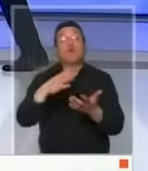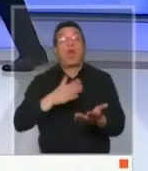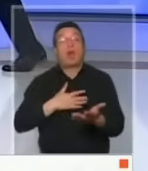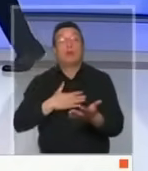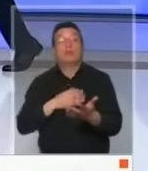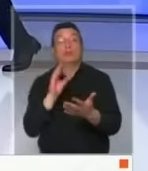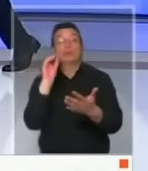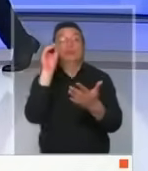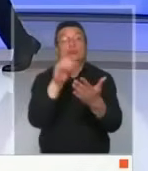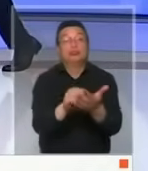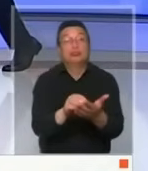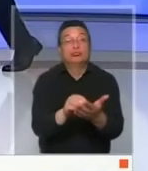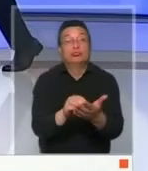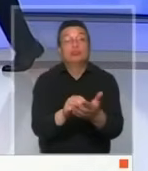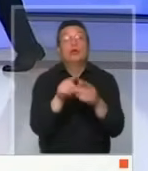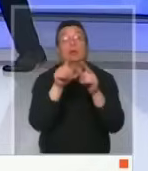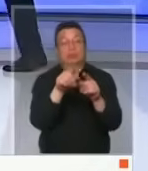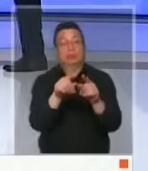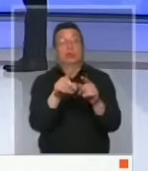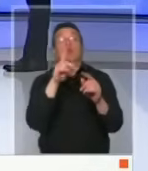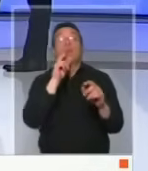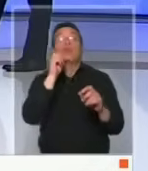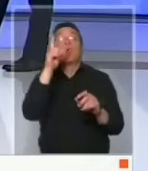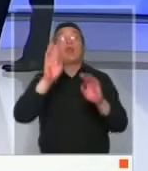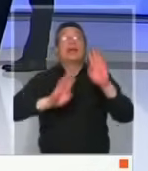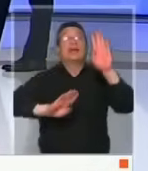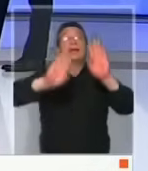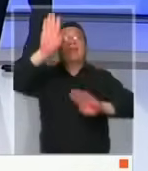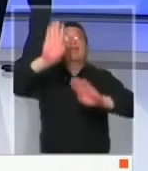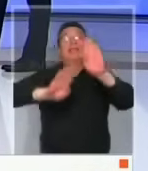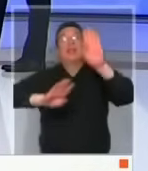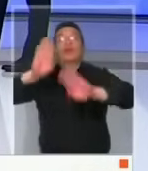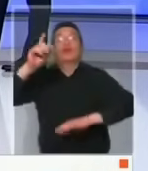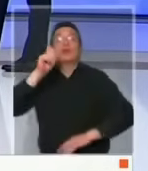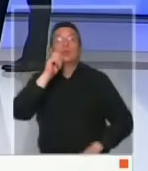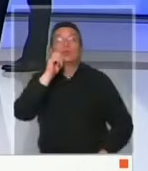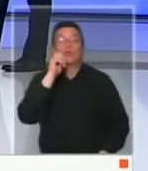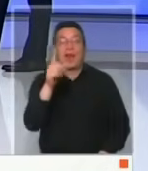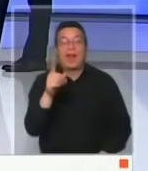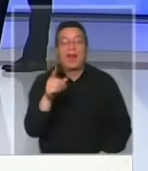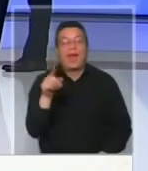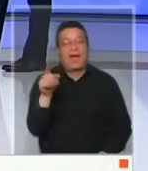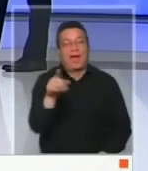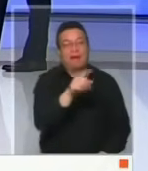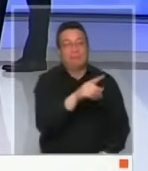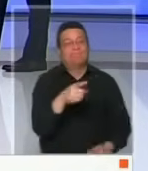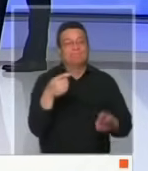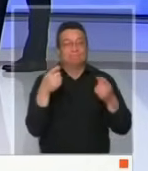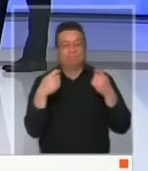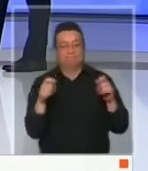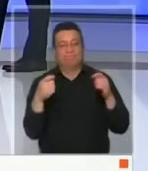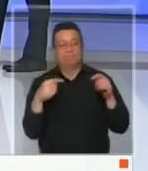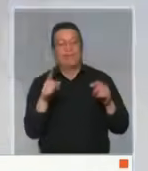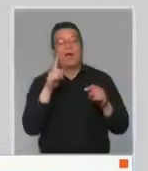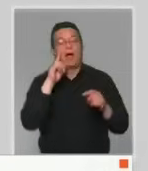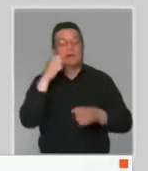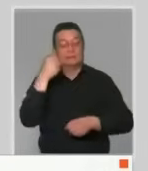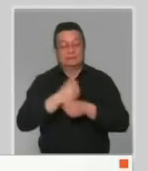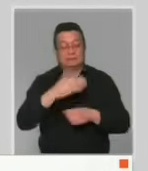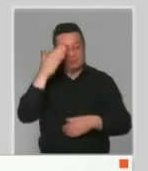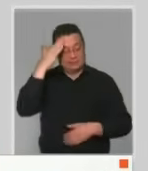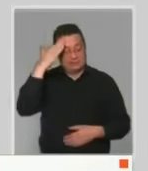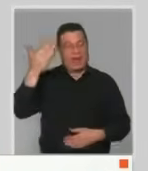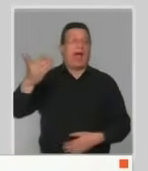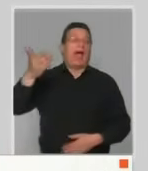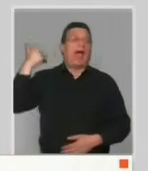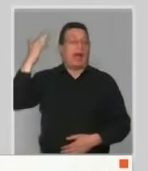precisamente darse cuenta candat Y tratar precisamente de lev llevar la pega hecha por así se